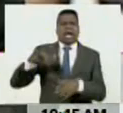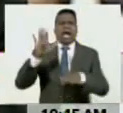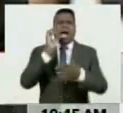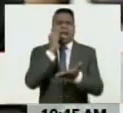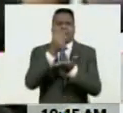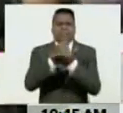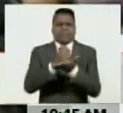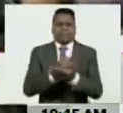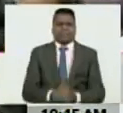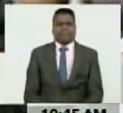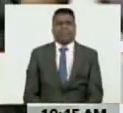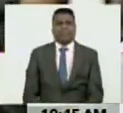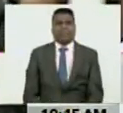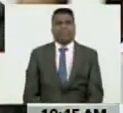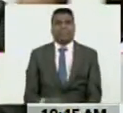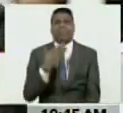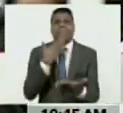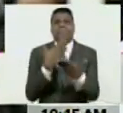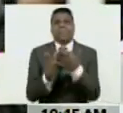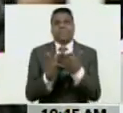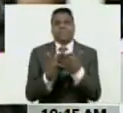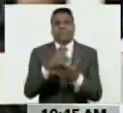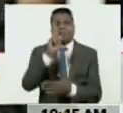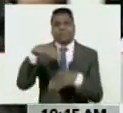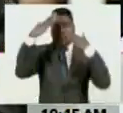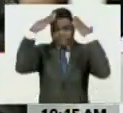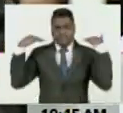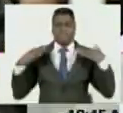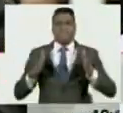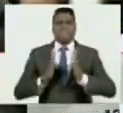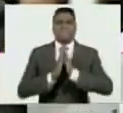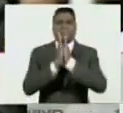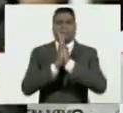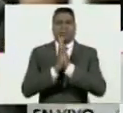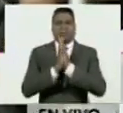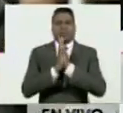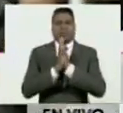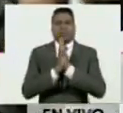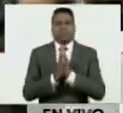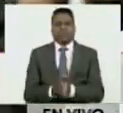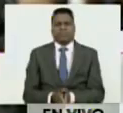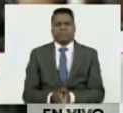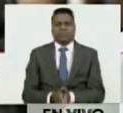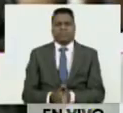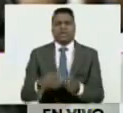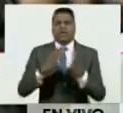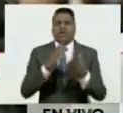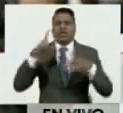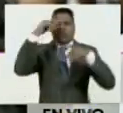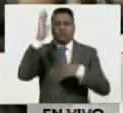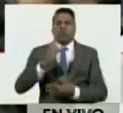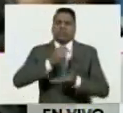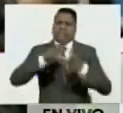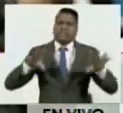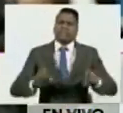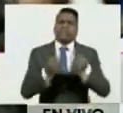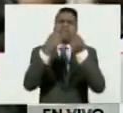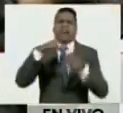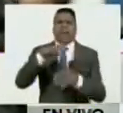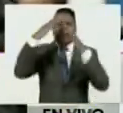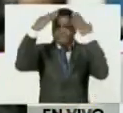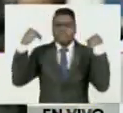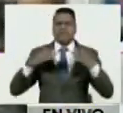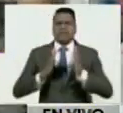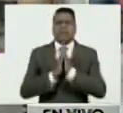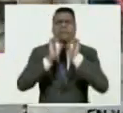Amén. Invocamos a la Madre de Dios, quien es Madre nuestra. Dios te salve María, llena eres de gracia, el Señor es contigo. Bendita